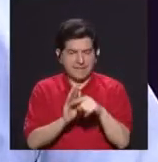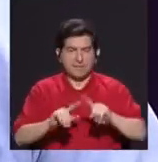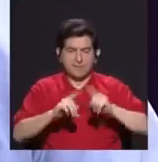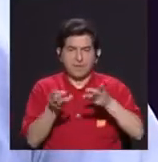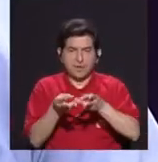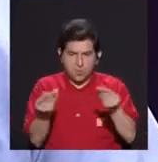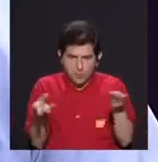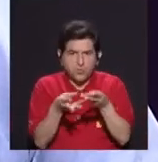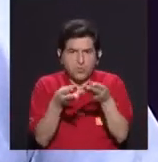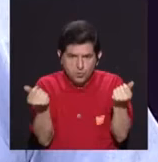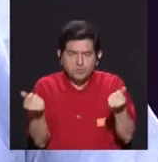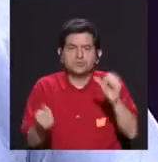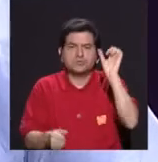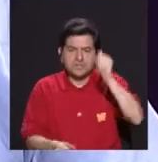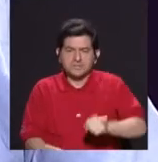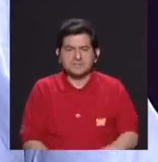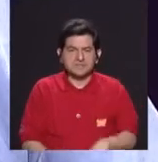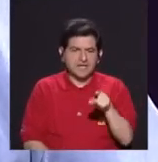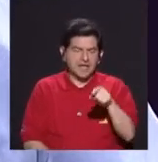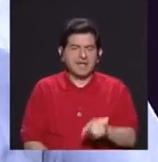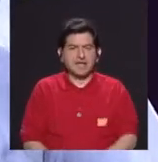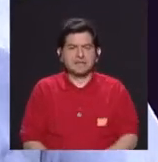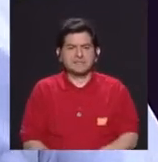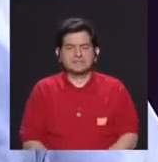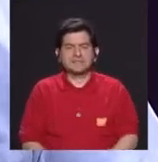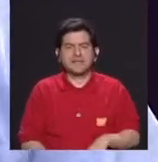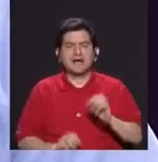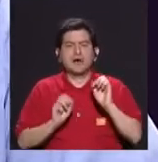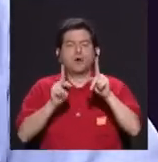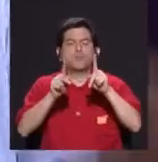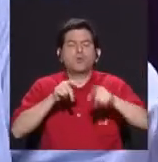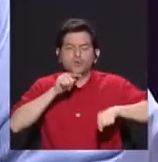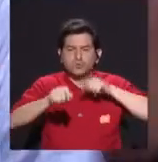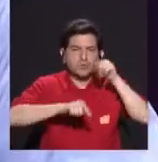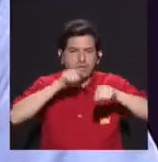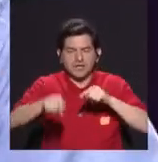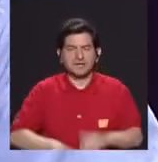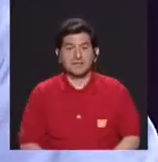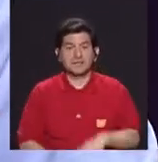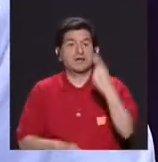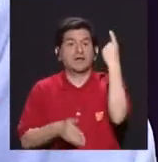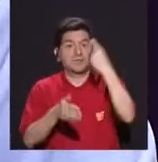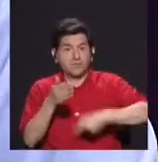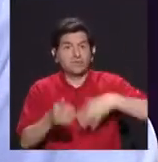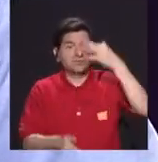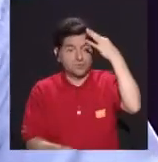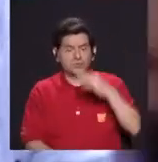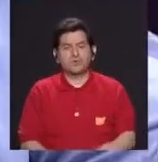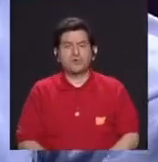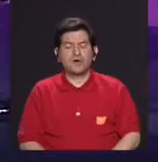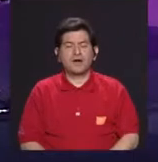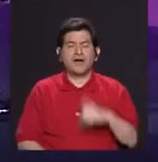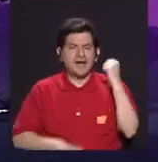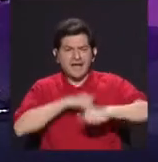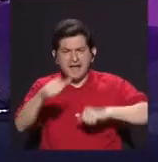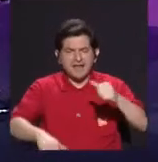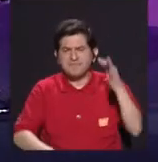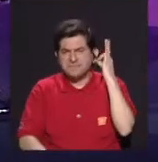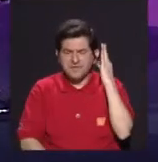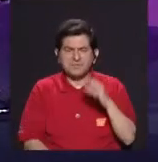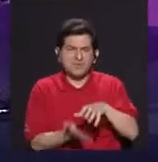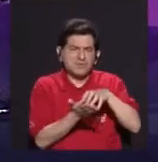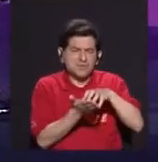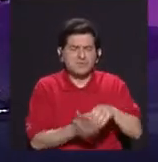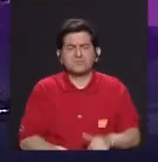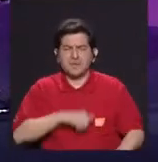precisamente estas puertas de crítica feminismo negro que está cuestionando a los feminismos